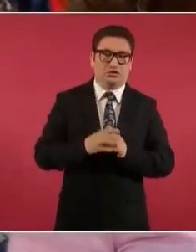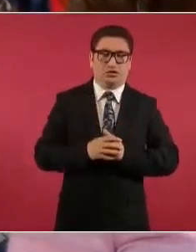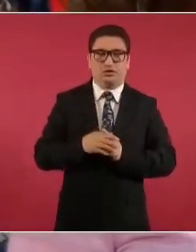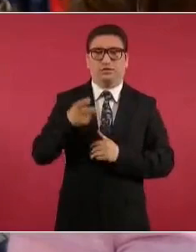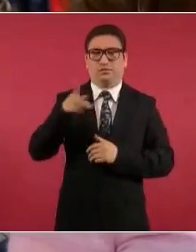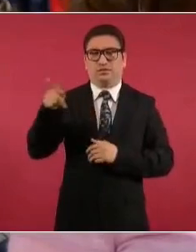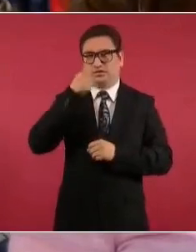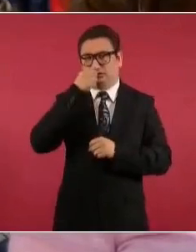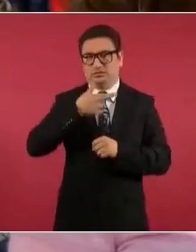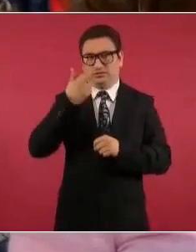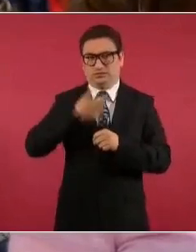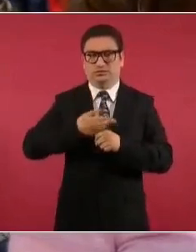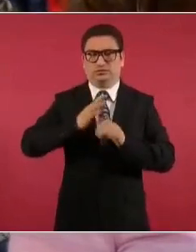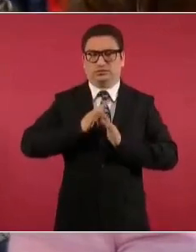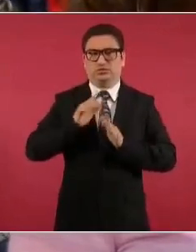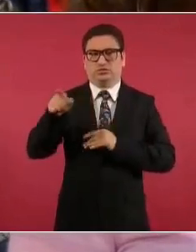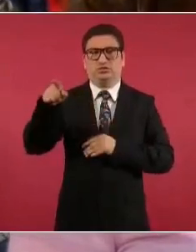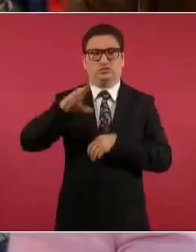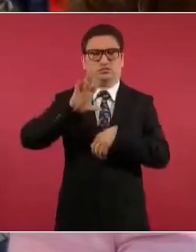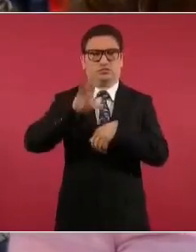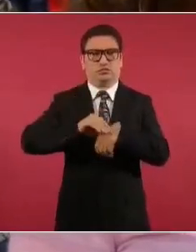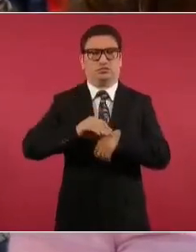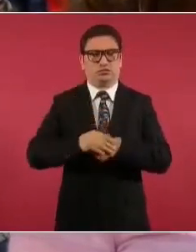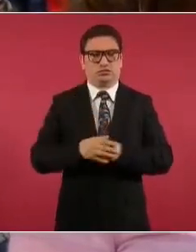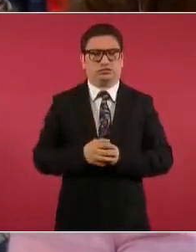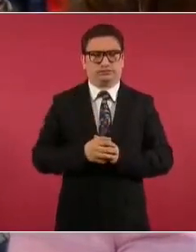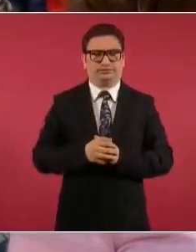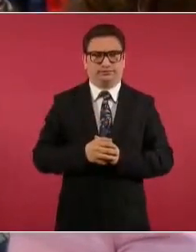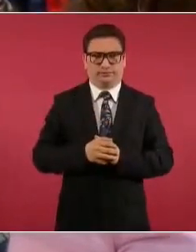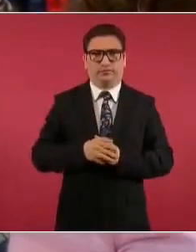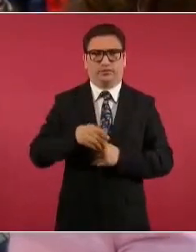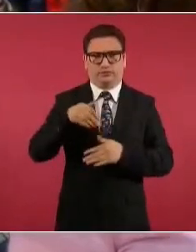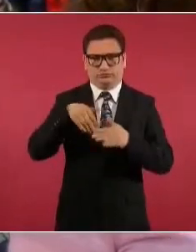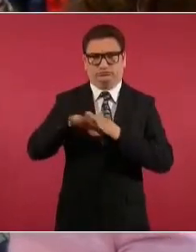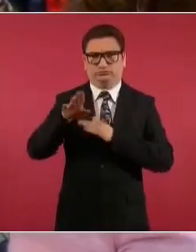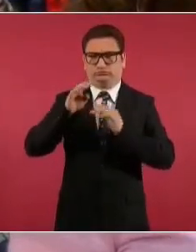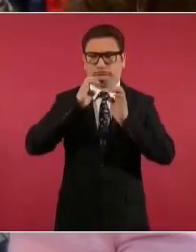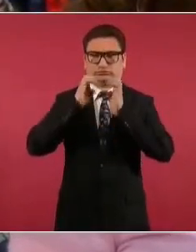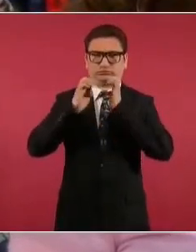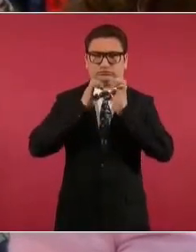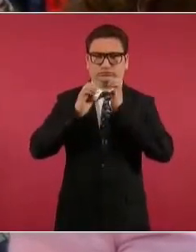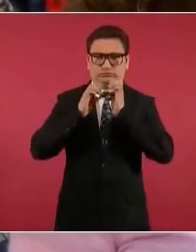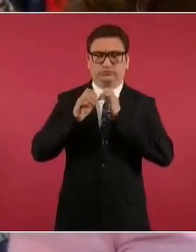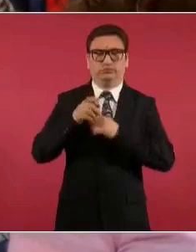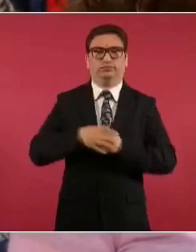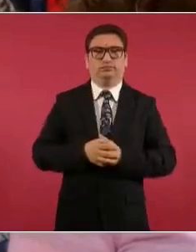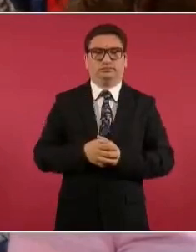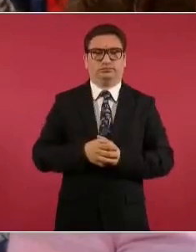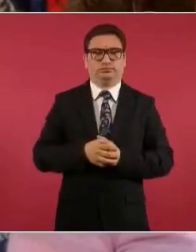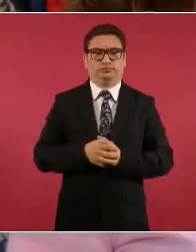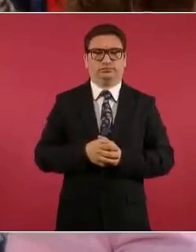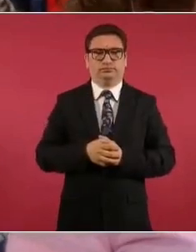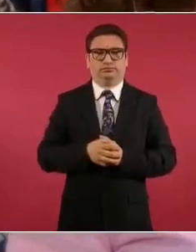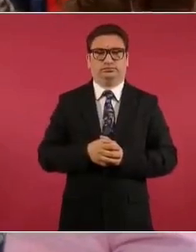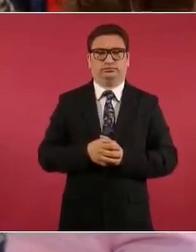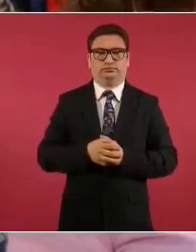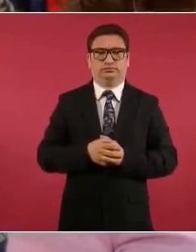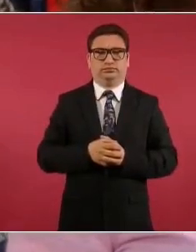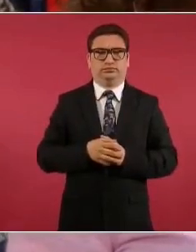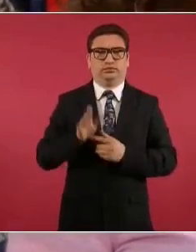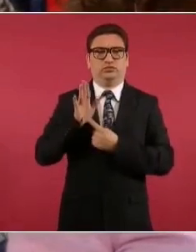el secretario de la Defensa Nacional permitió que se hiciera esta entrevista a modo, donde se